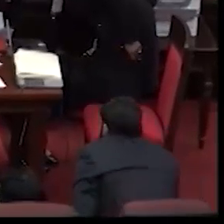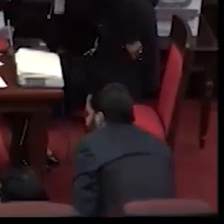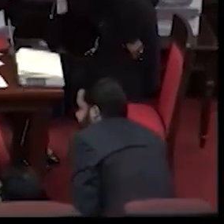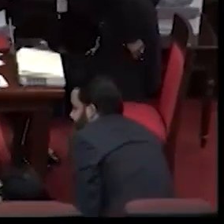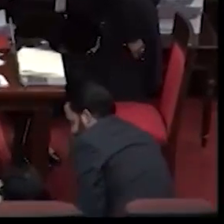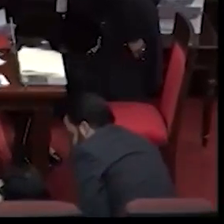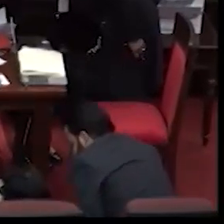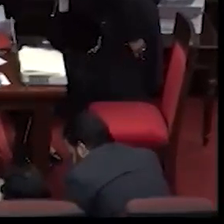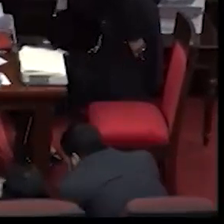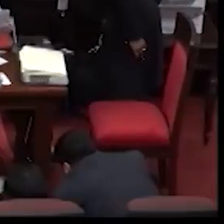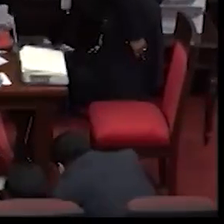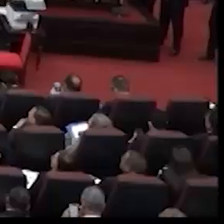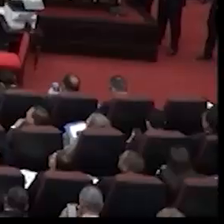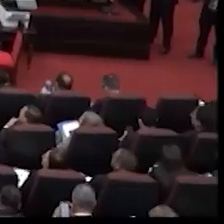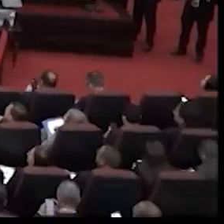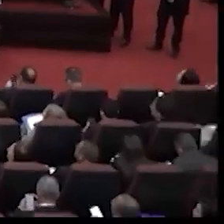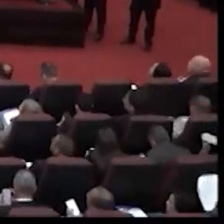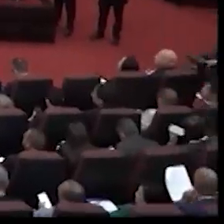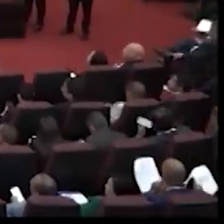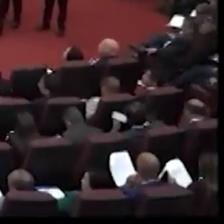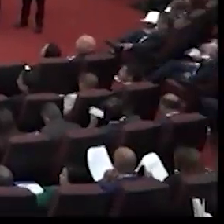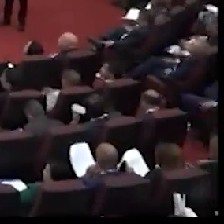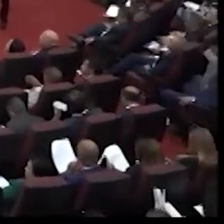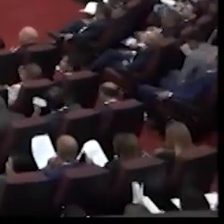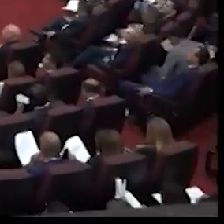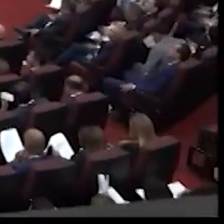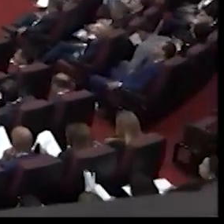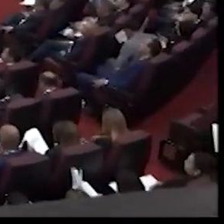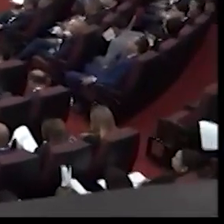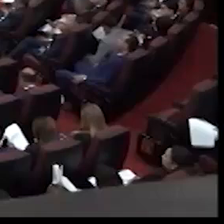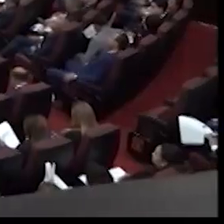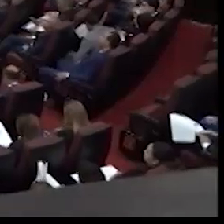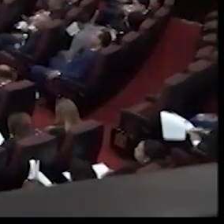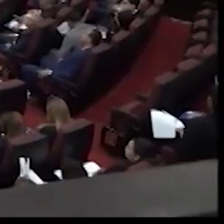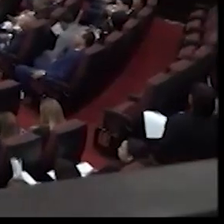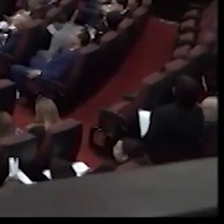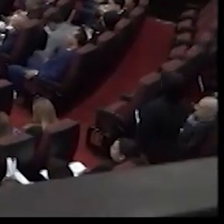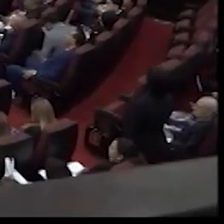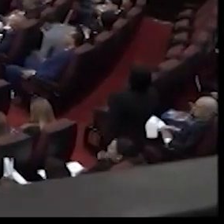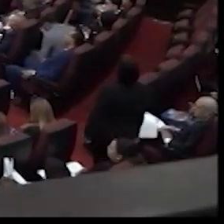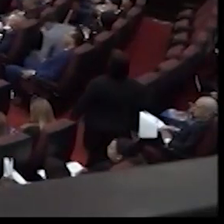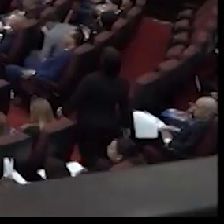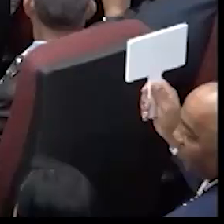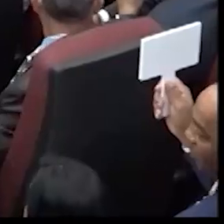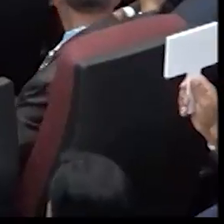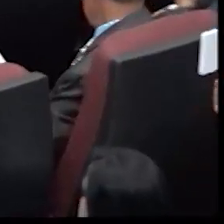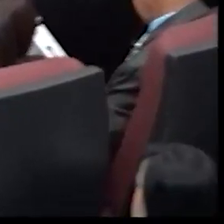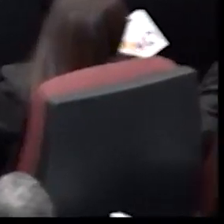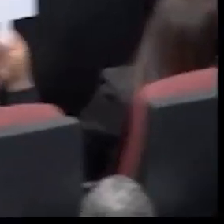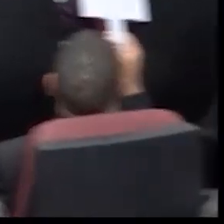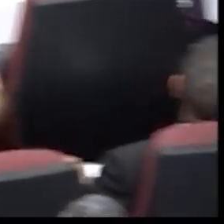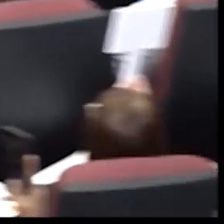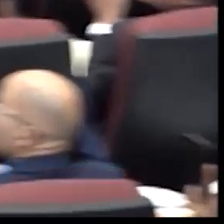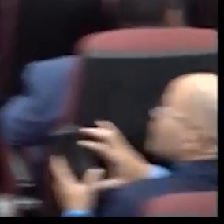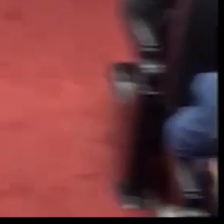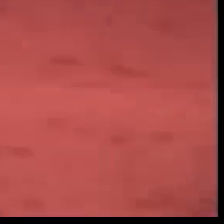las disposiciones se encuentra la presentada por Rogelio genau del partido reformista social cristiano Quien llevó una moción para